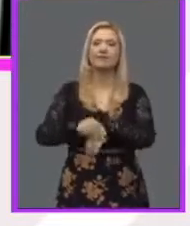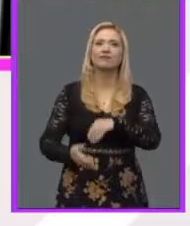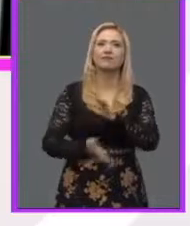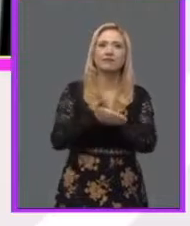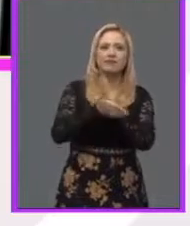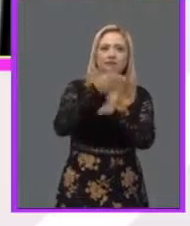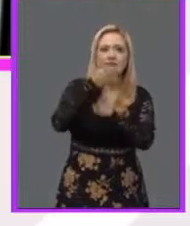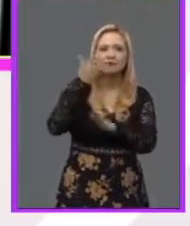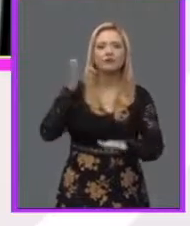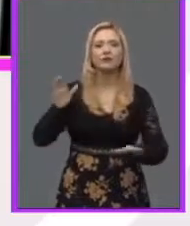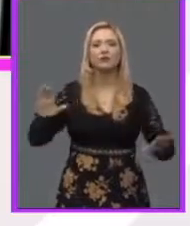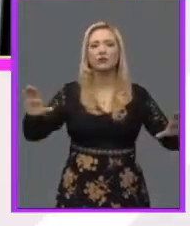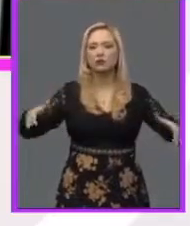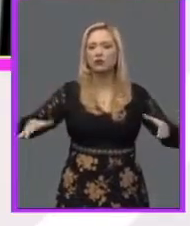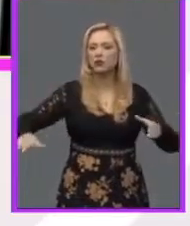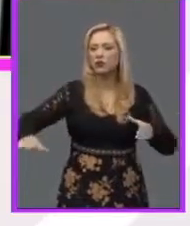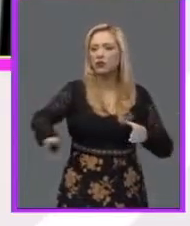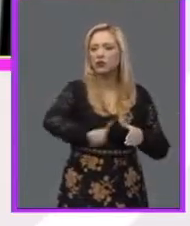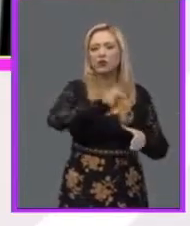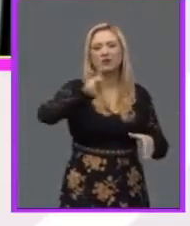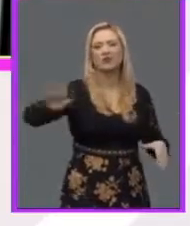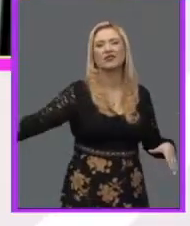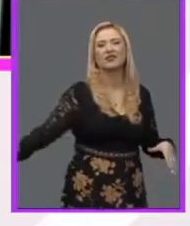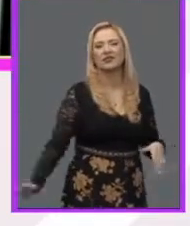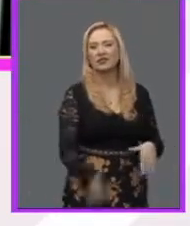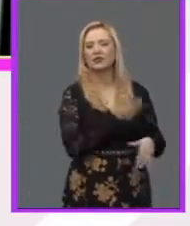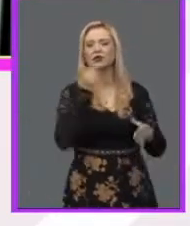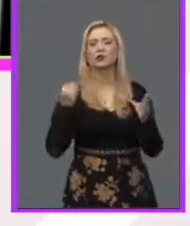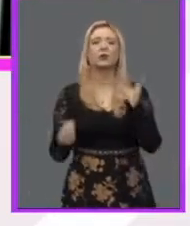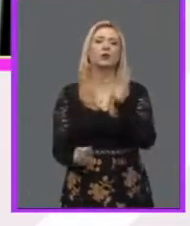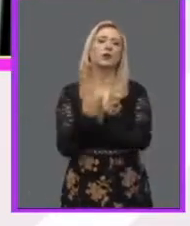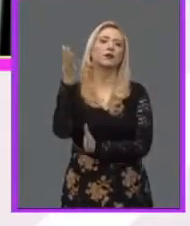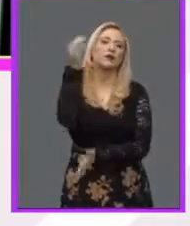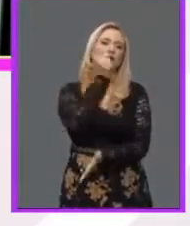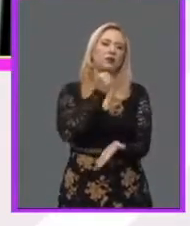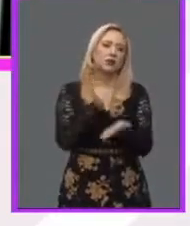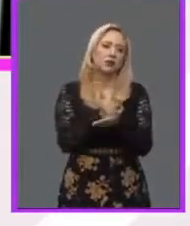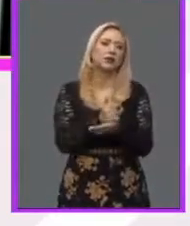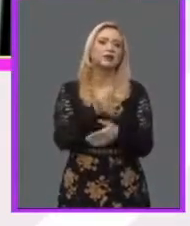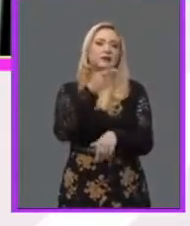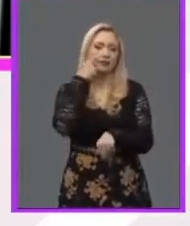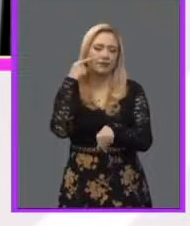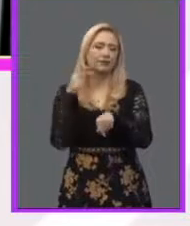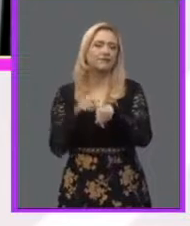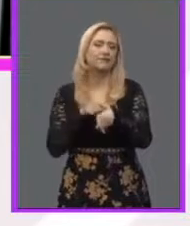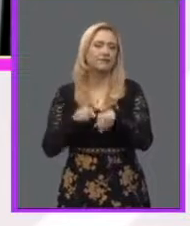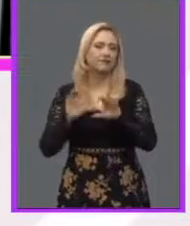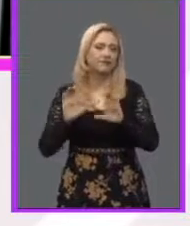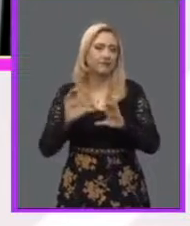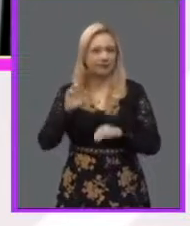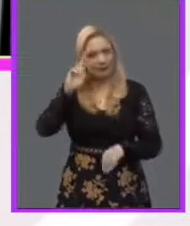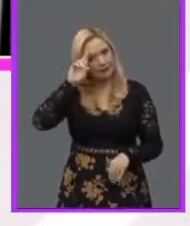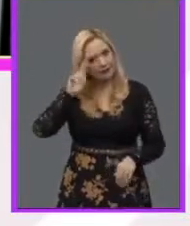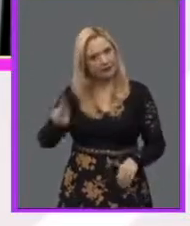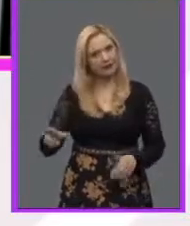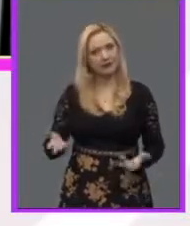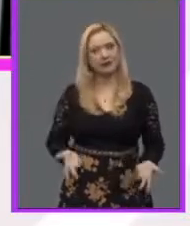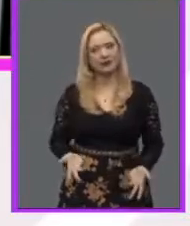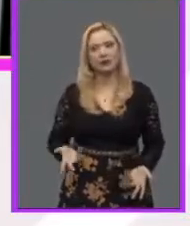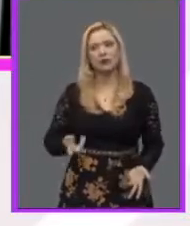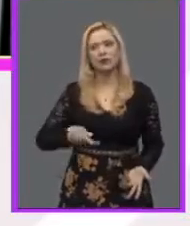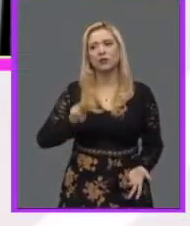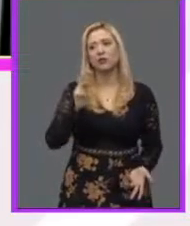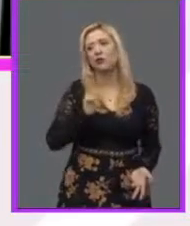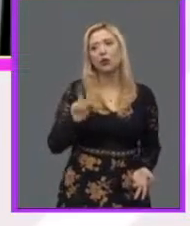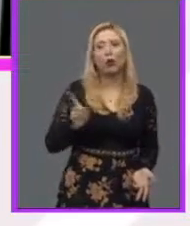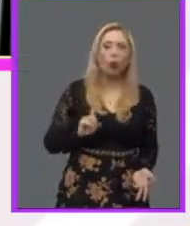de comunidades ejidales, etcétera. Y pues esto claramente tiene un componente racista, aunque no se diga como tal, aunque se utilicen